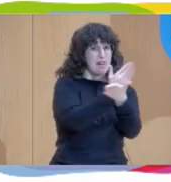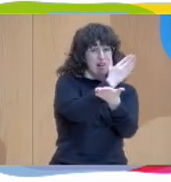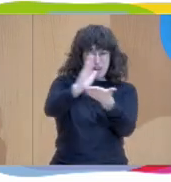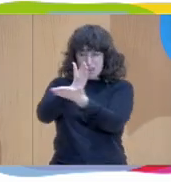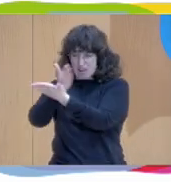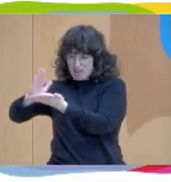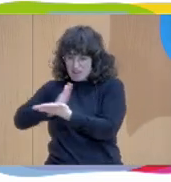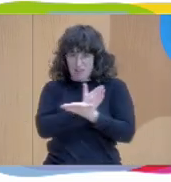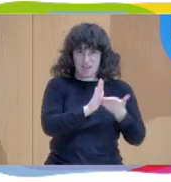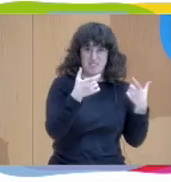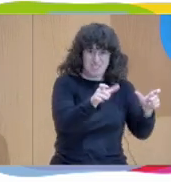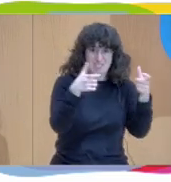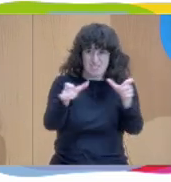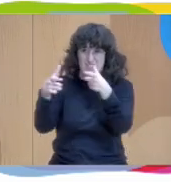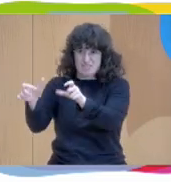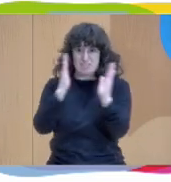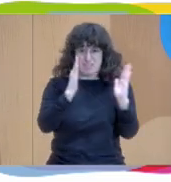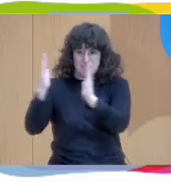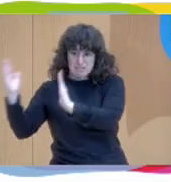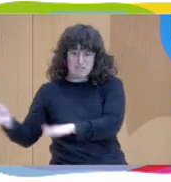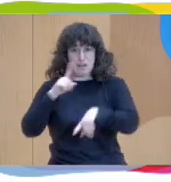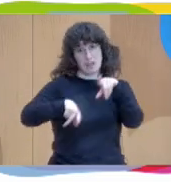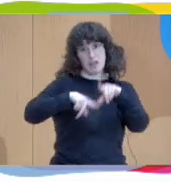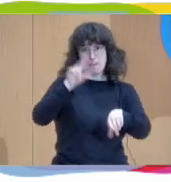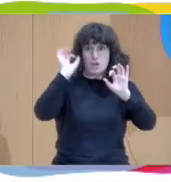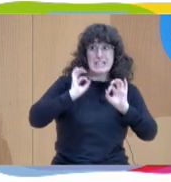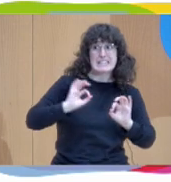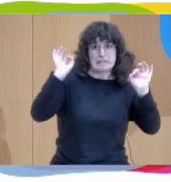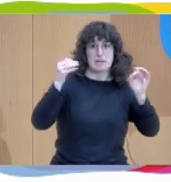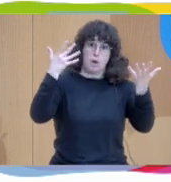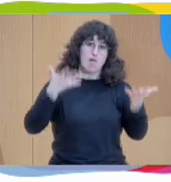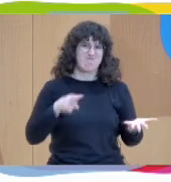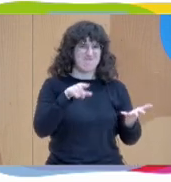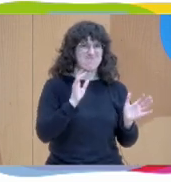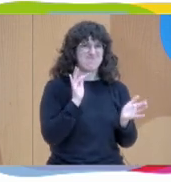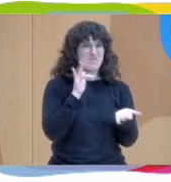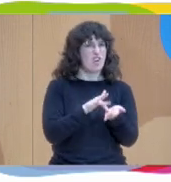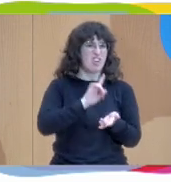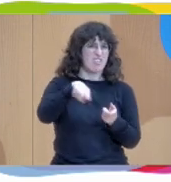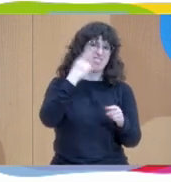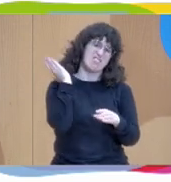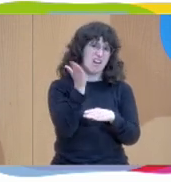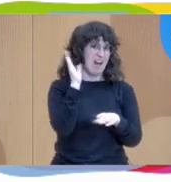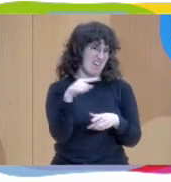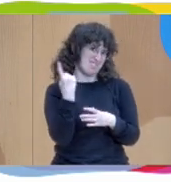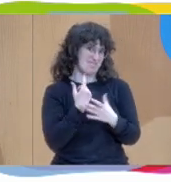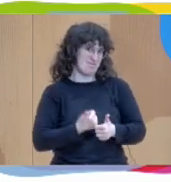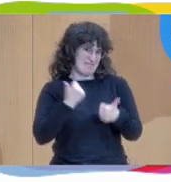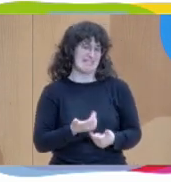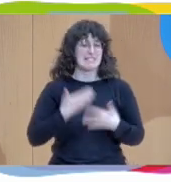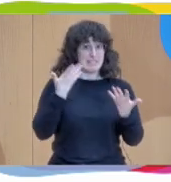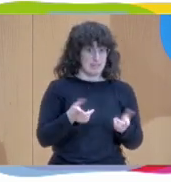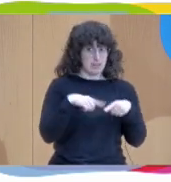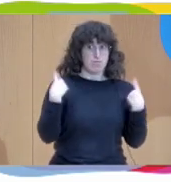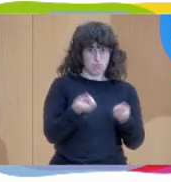a a a especialización suele conllevar a nosotras que habíamos experimentado además eh reuniones en